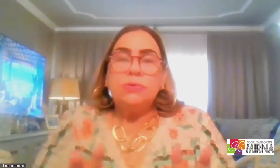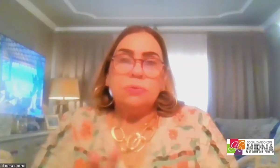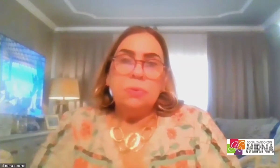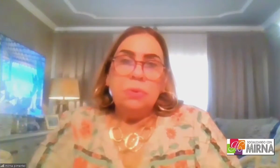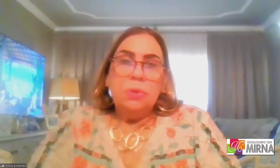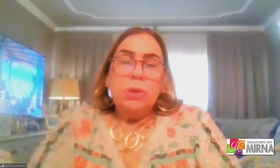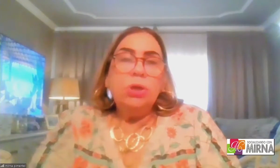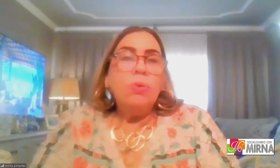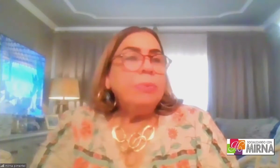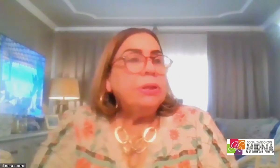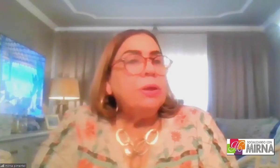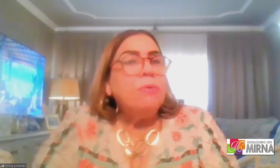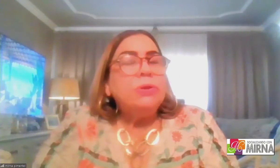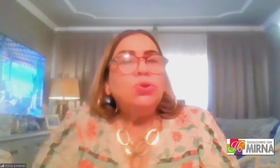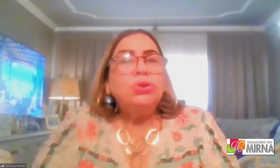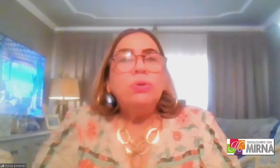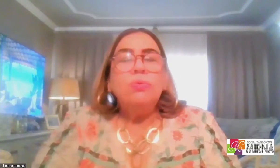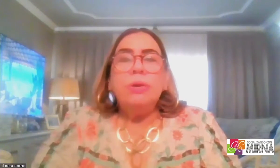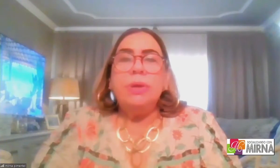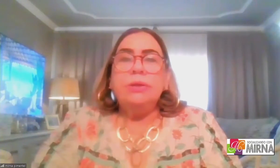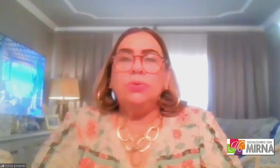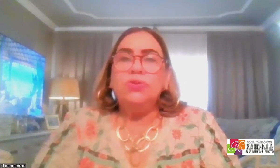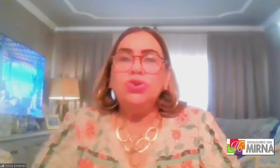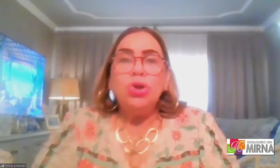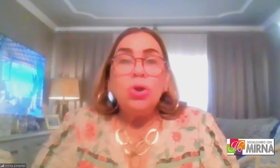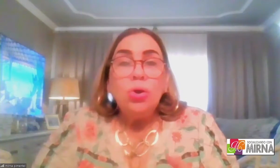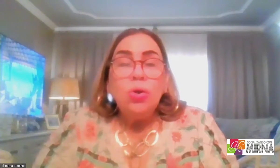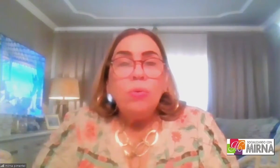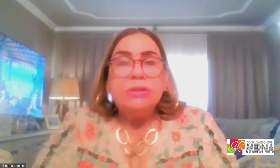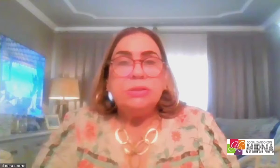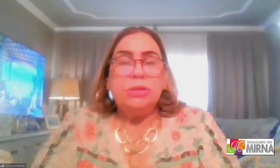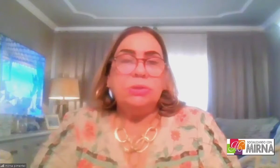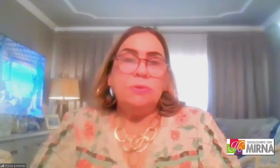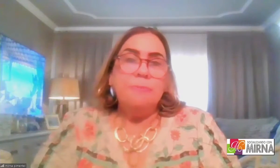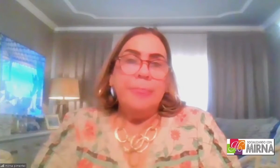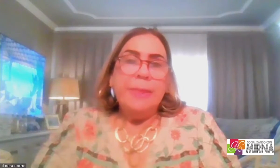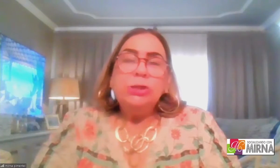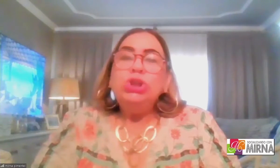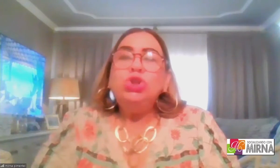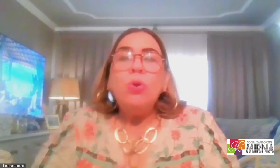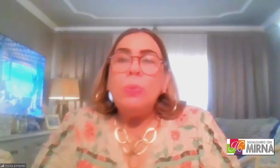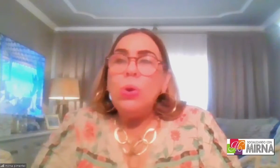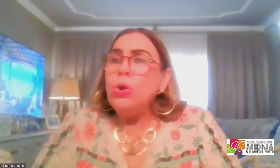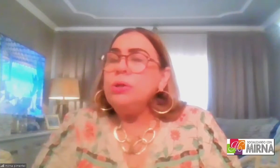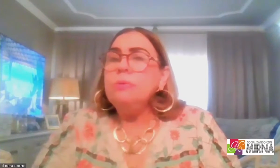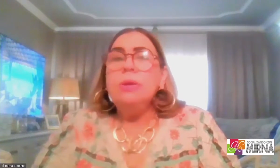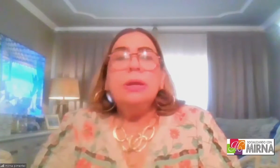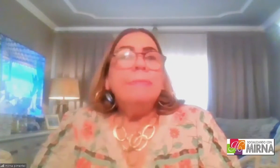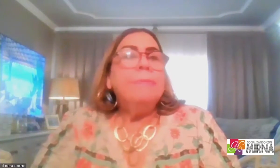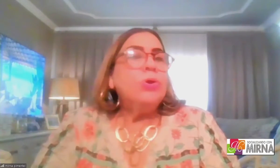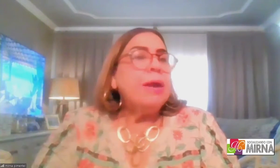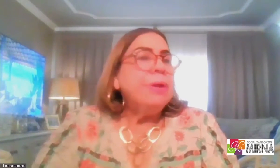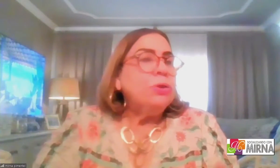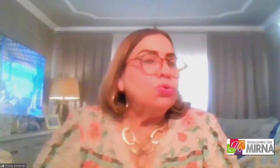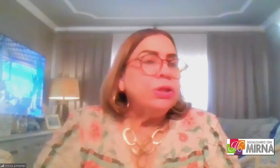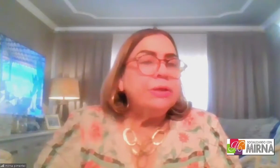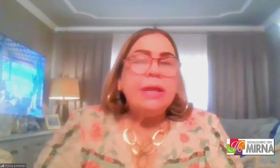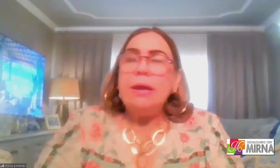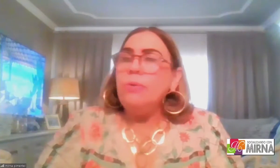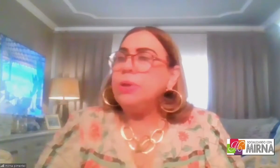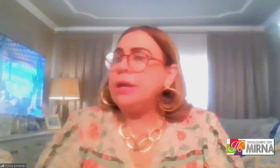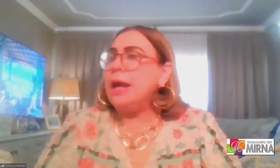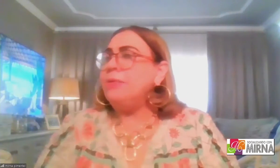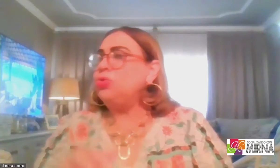Todo eso, igualmente cuando yo tengo un evento, si yo no conozco el sitio, yo voy a ver